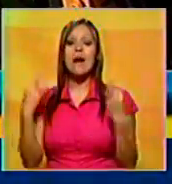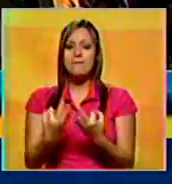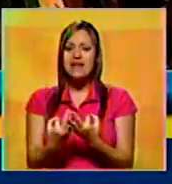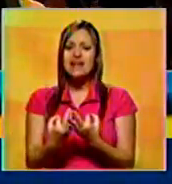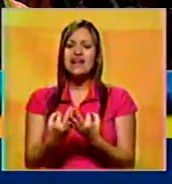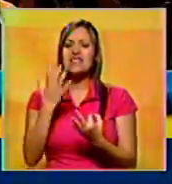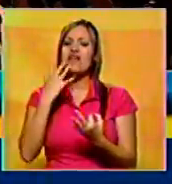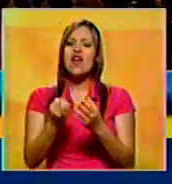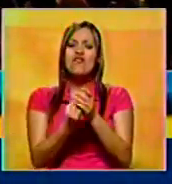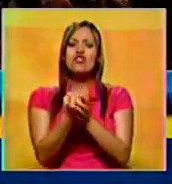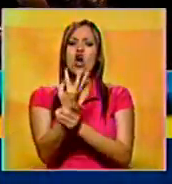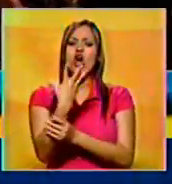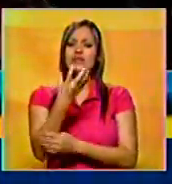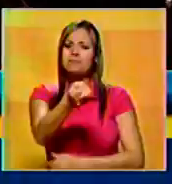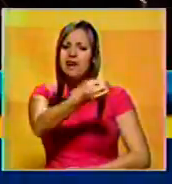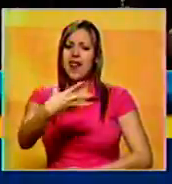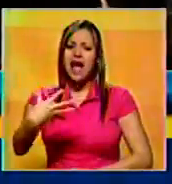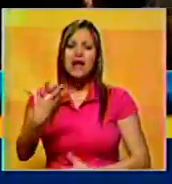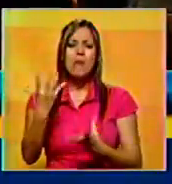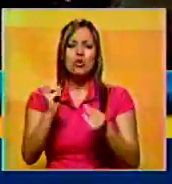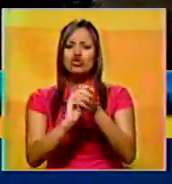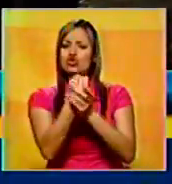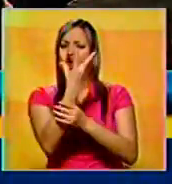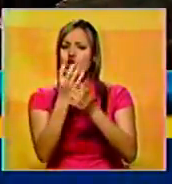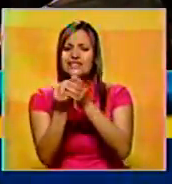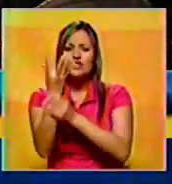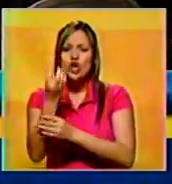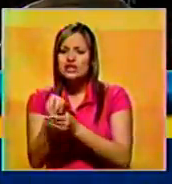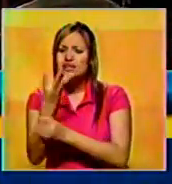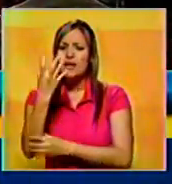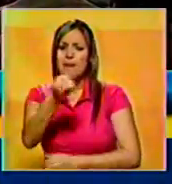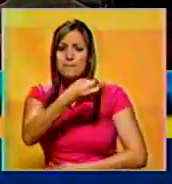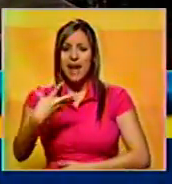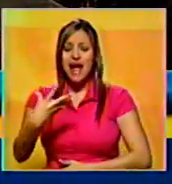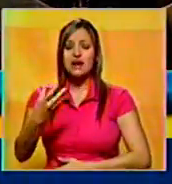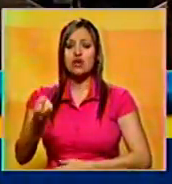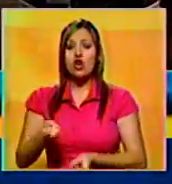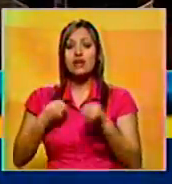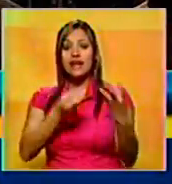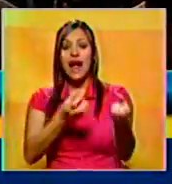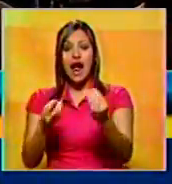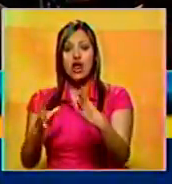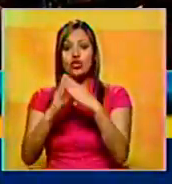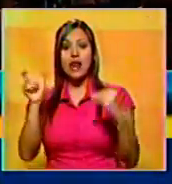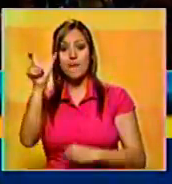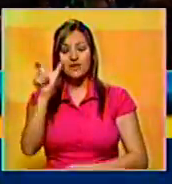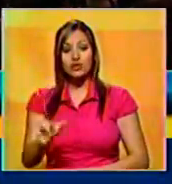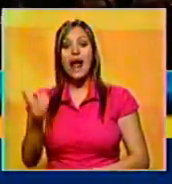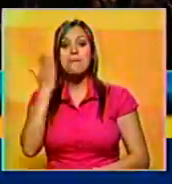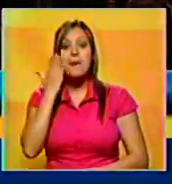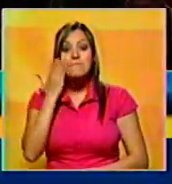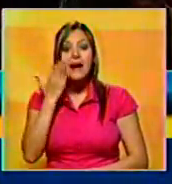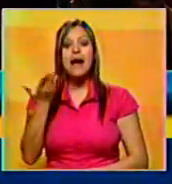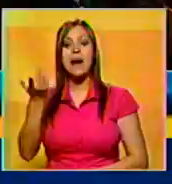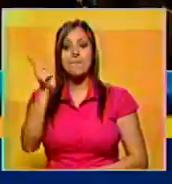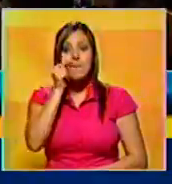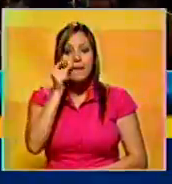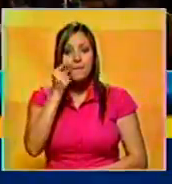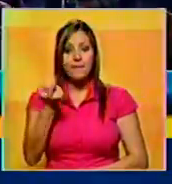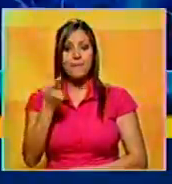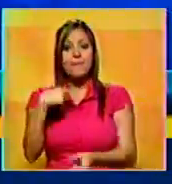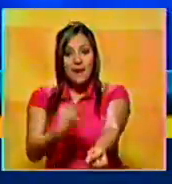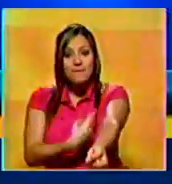cargados de rosas blancas, llevaban muchísimas rosas blancas que le fueron regalados por los fanáticos a su mamá, a su papá, a